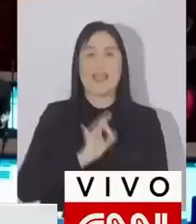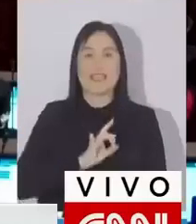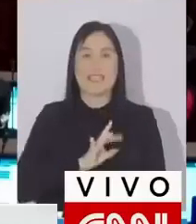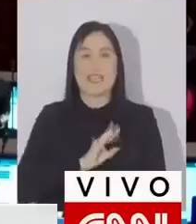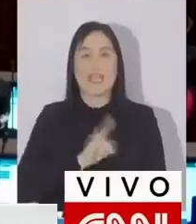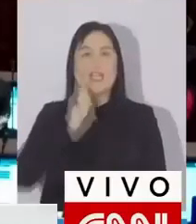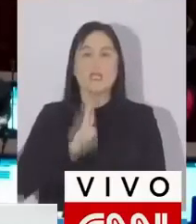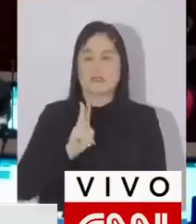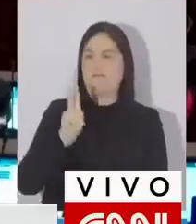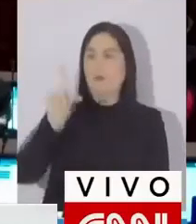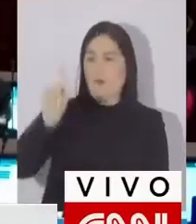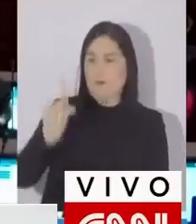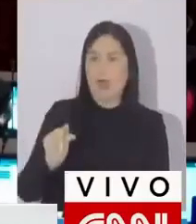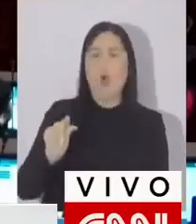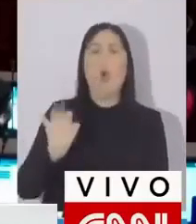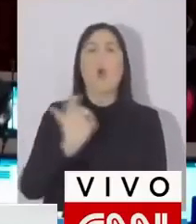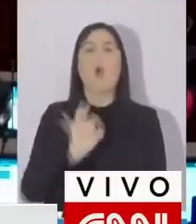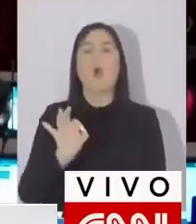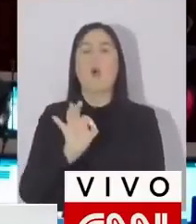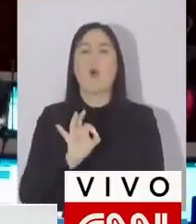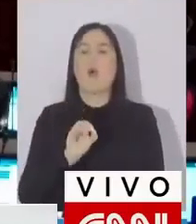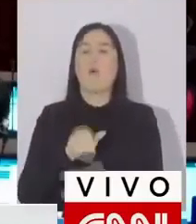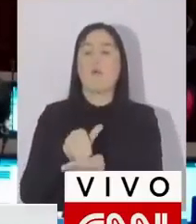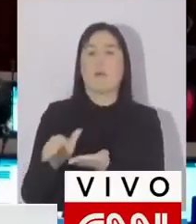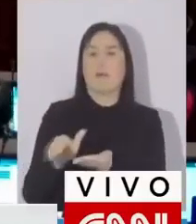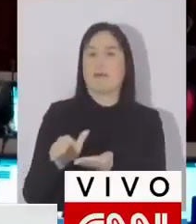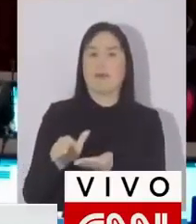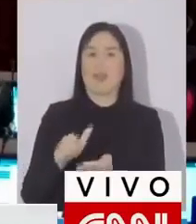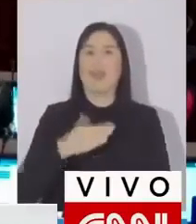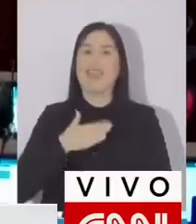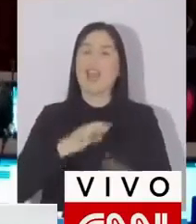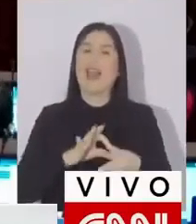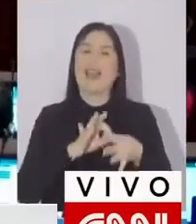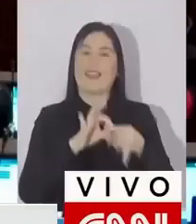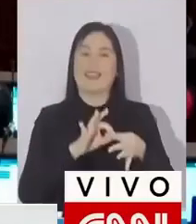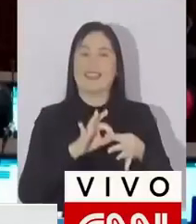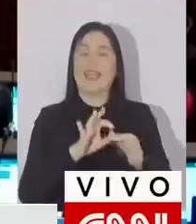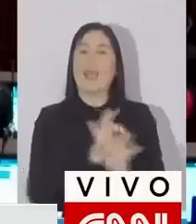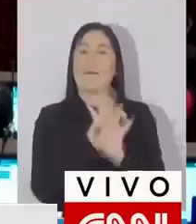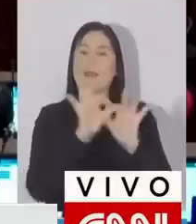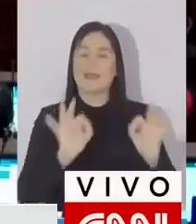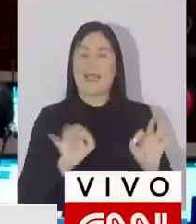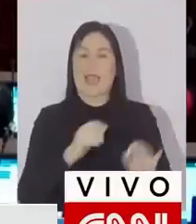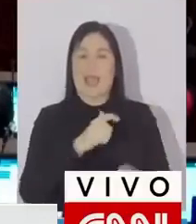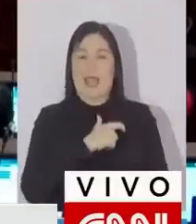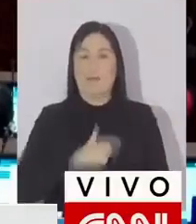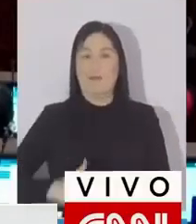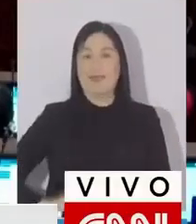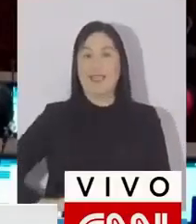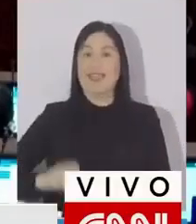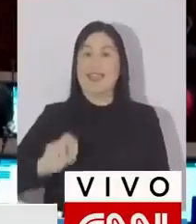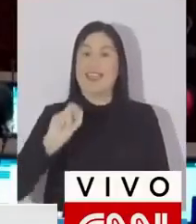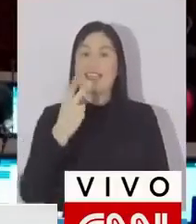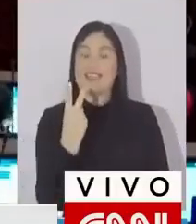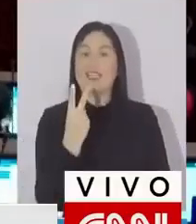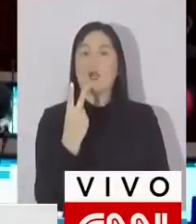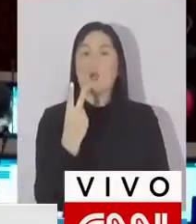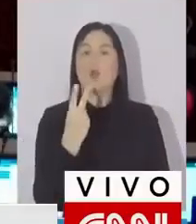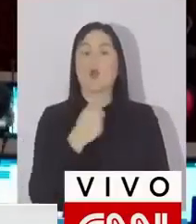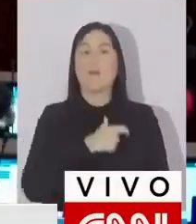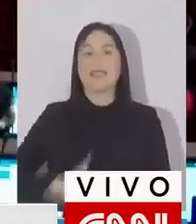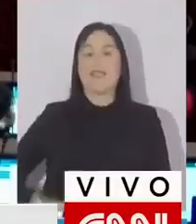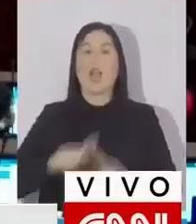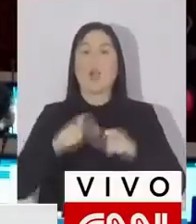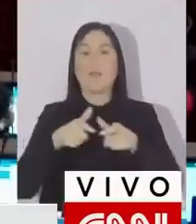quiero también agradecer muy especialmente a la presidenta y el vicepresidente de la comisión de expertos que